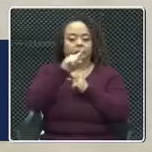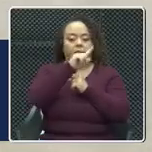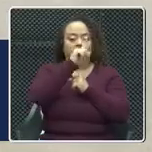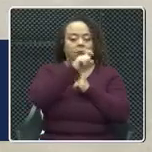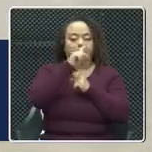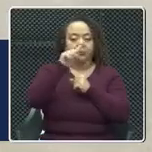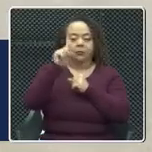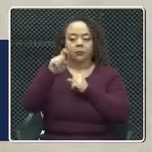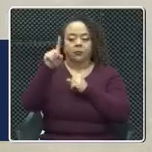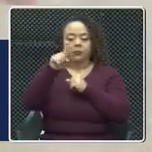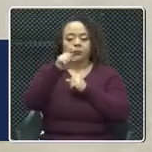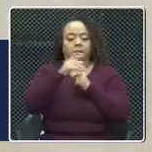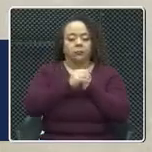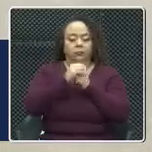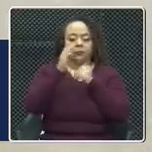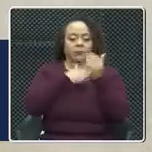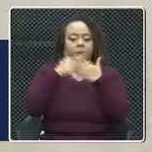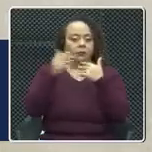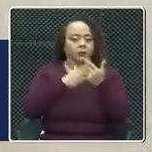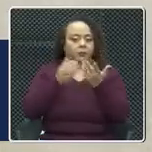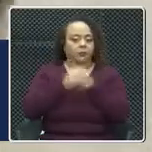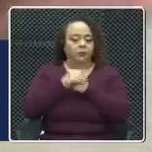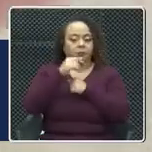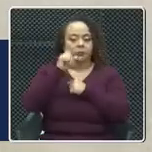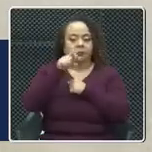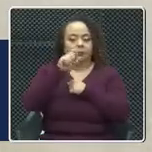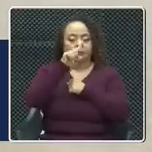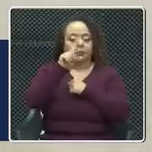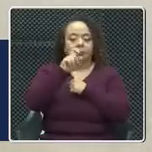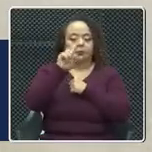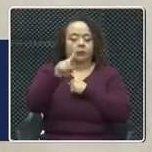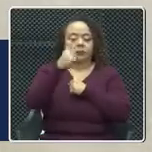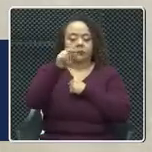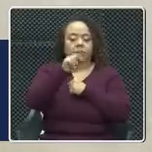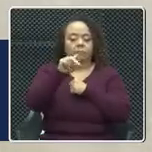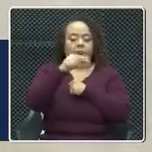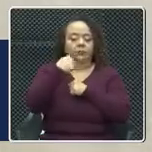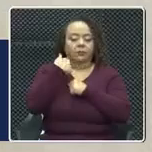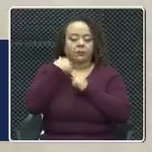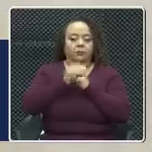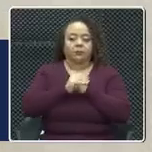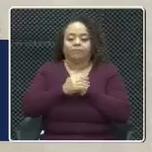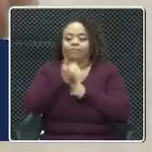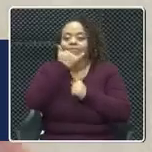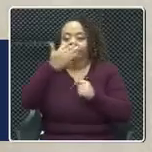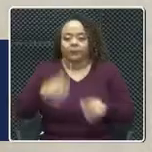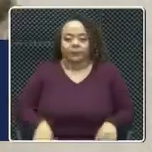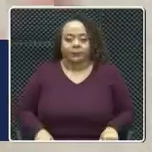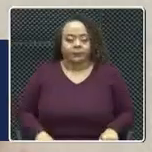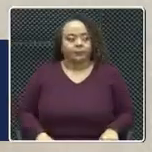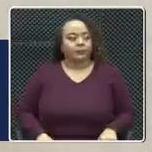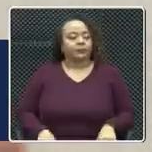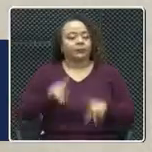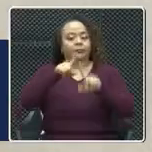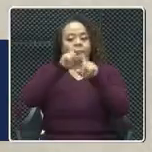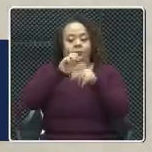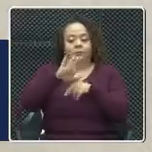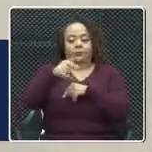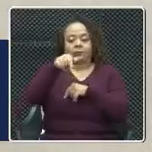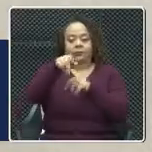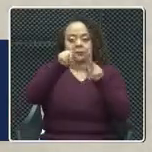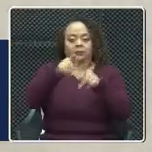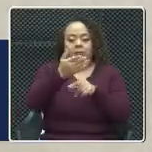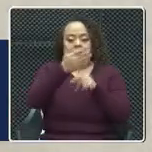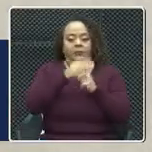al otro, ¿verdad? Aunque sean dos, aunque le tenga que preguntar al único compañero que tiene, ¿verdad? ¿Qué fue lo que pasó? ¿Por qué? ¿Desde cuándo esa persona está